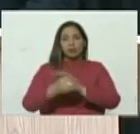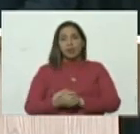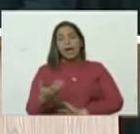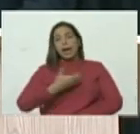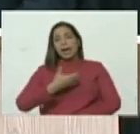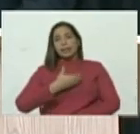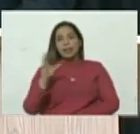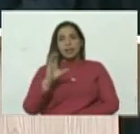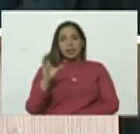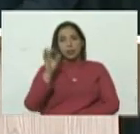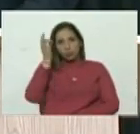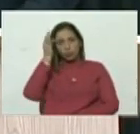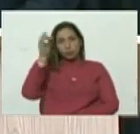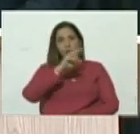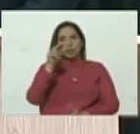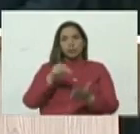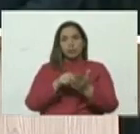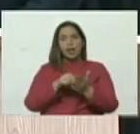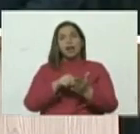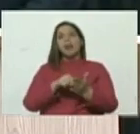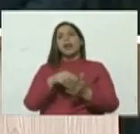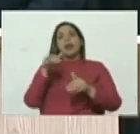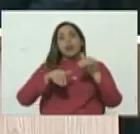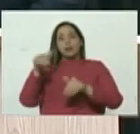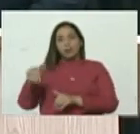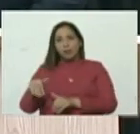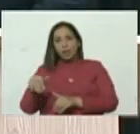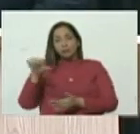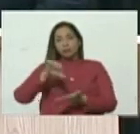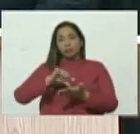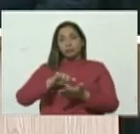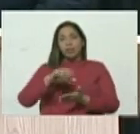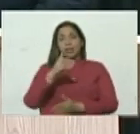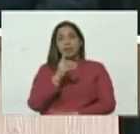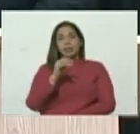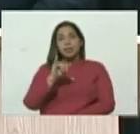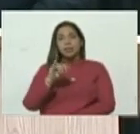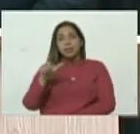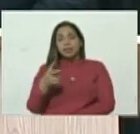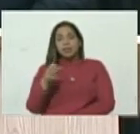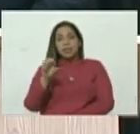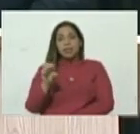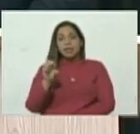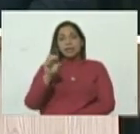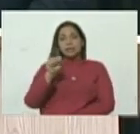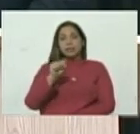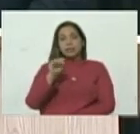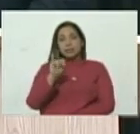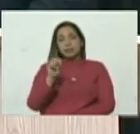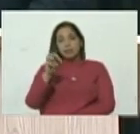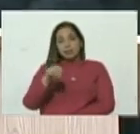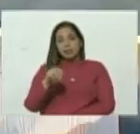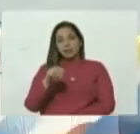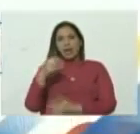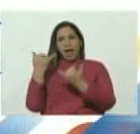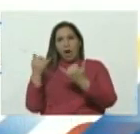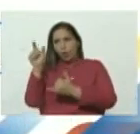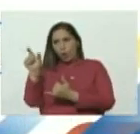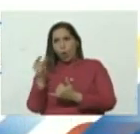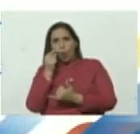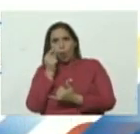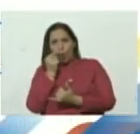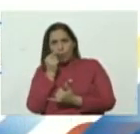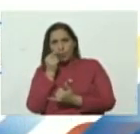de Caracas, Consejo Nacional Electoral y la sede del DIGESIN en el año 2014, ahora está involucrado en gravísimos